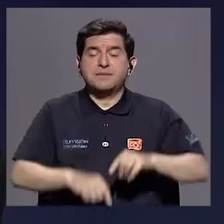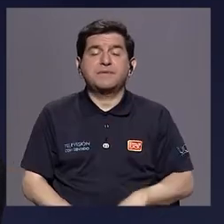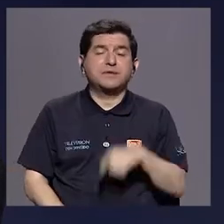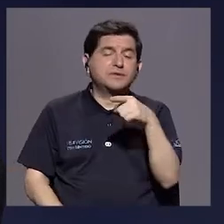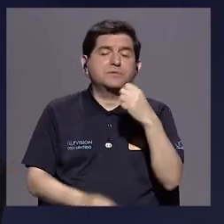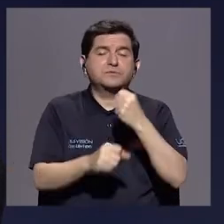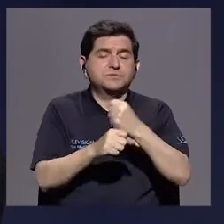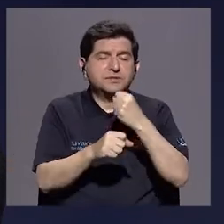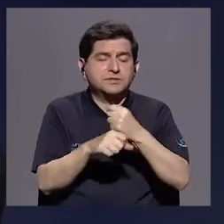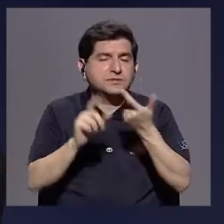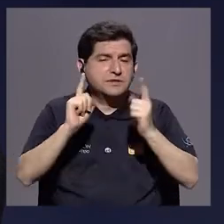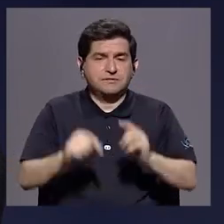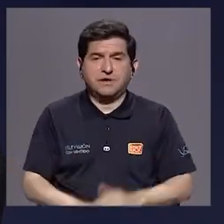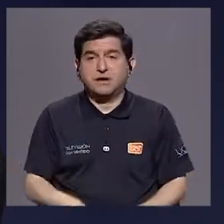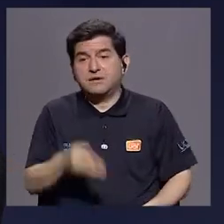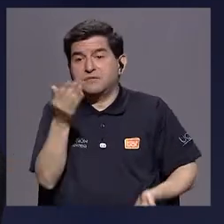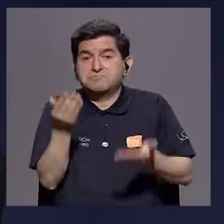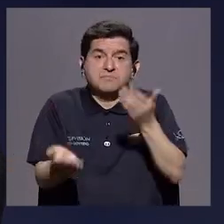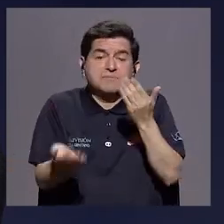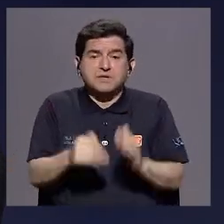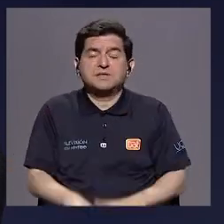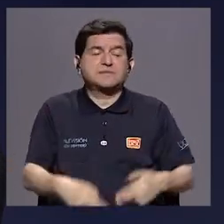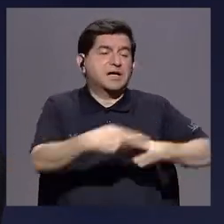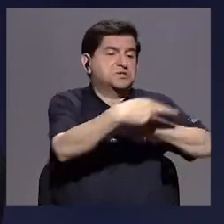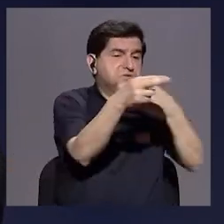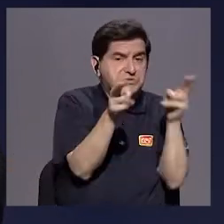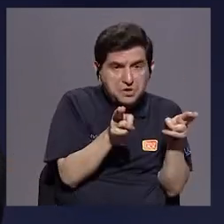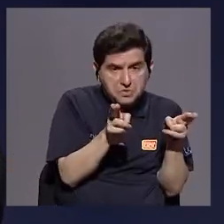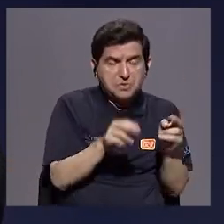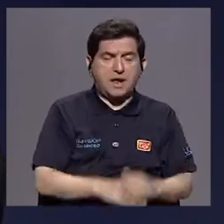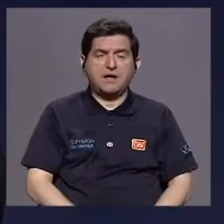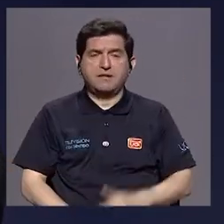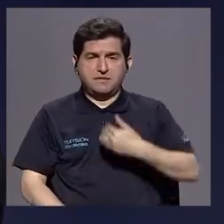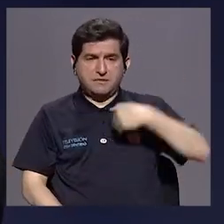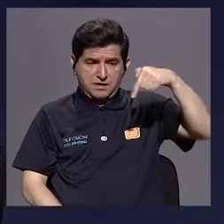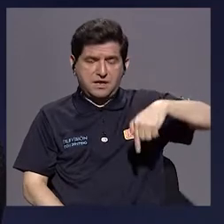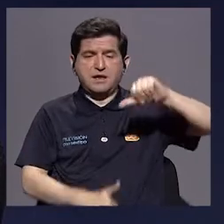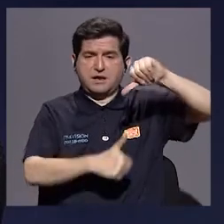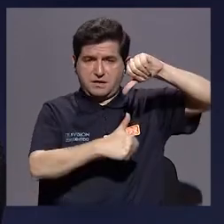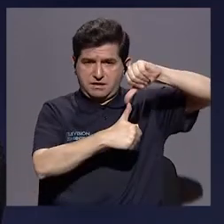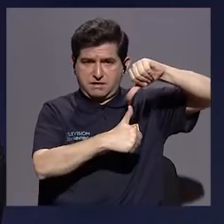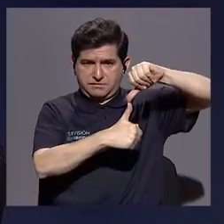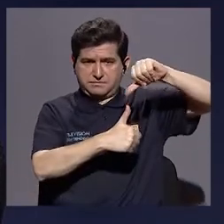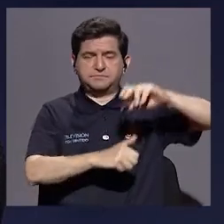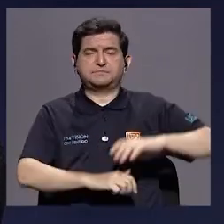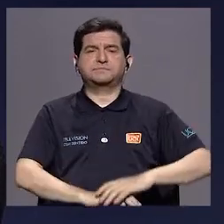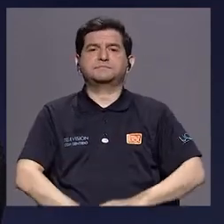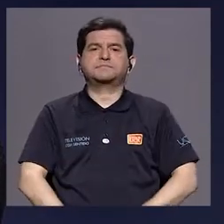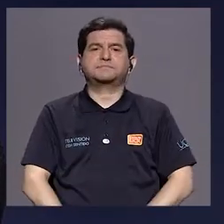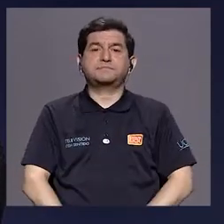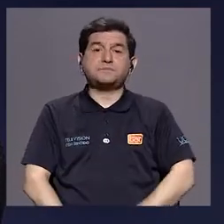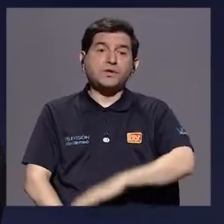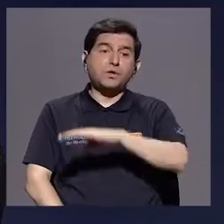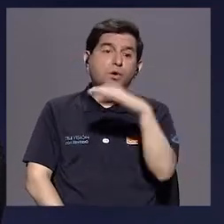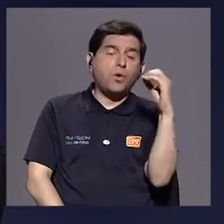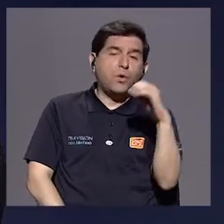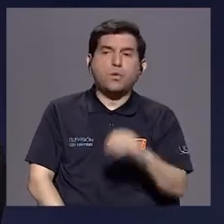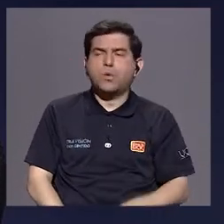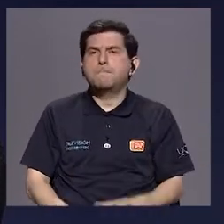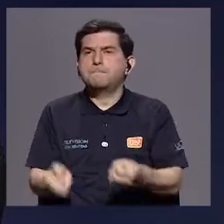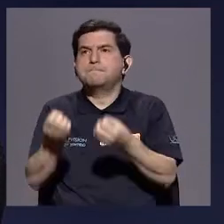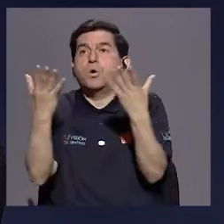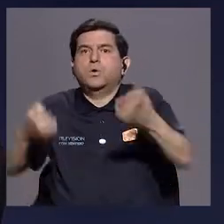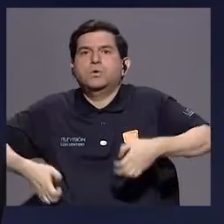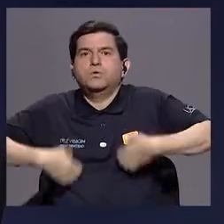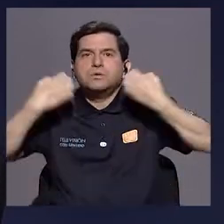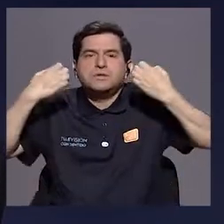se esté tratando o sea puede ser una bienal regional y como la que tenemos aquí en centroamérica o las muchas que